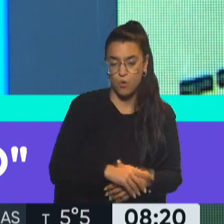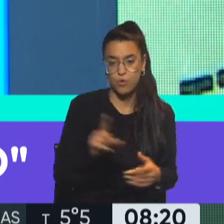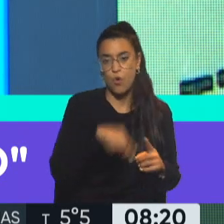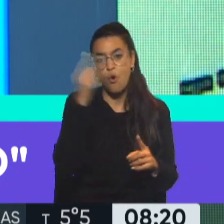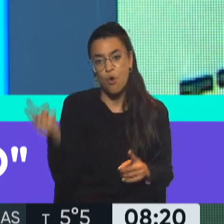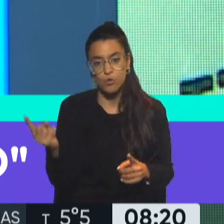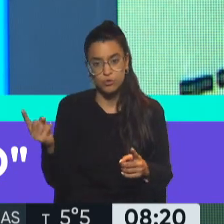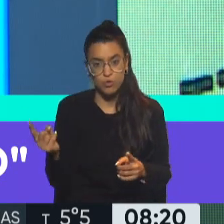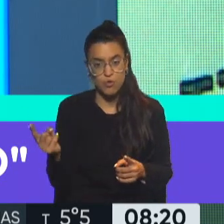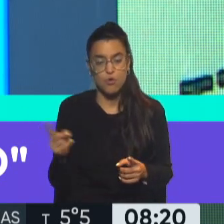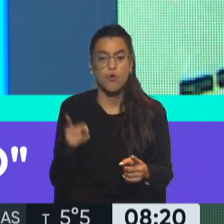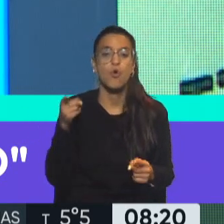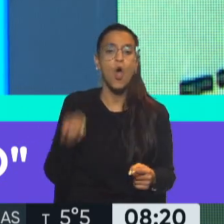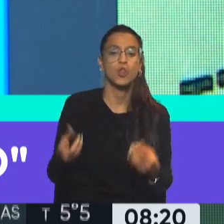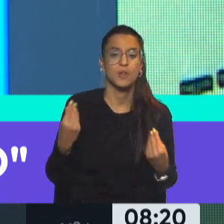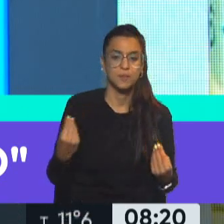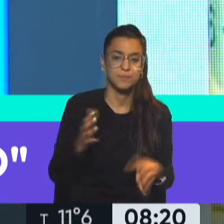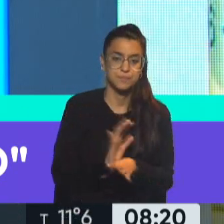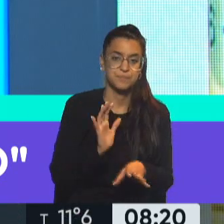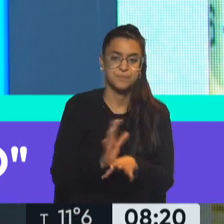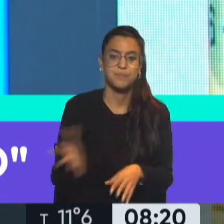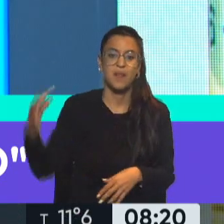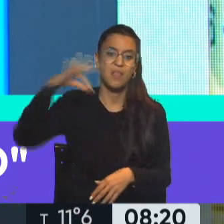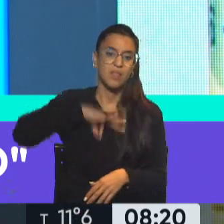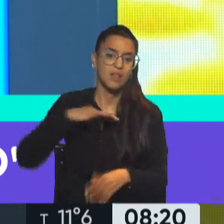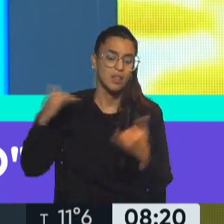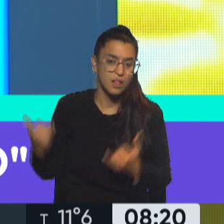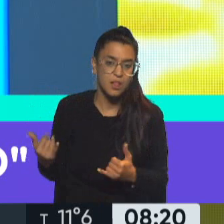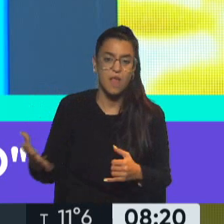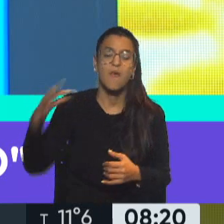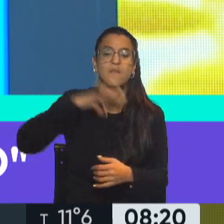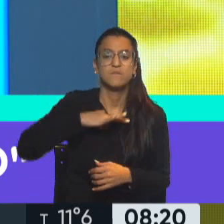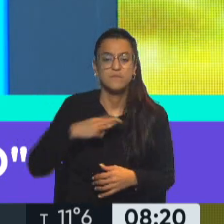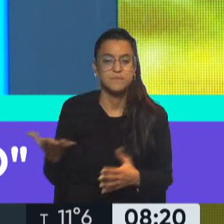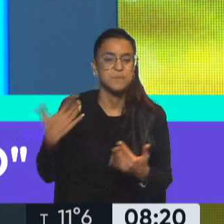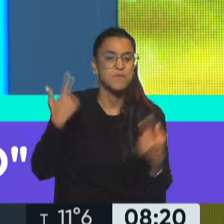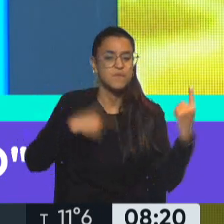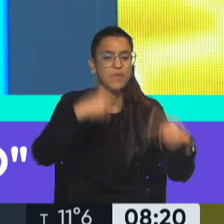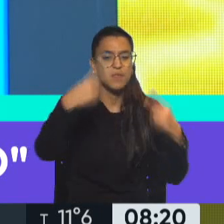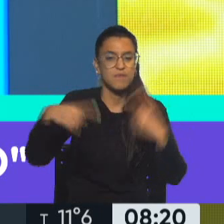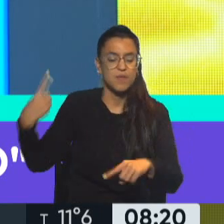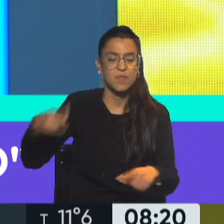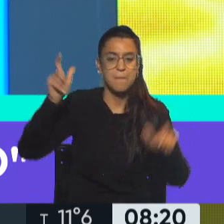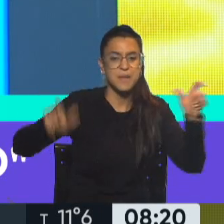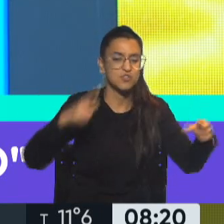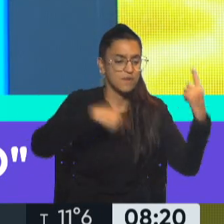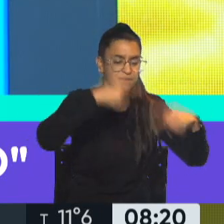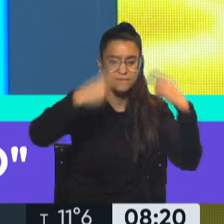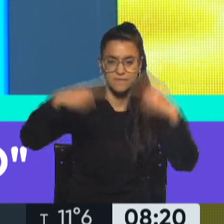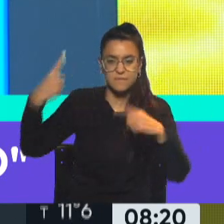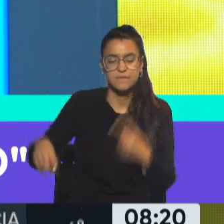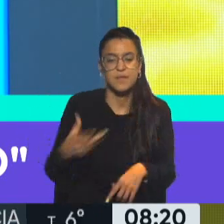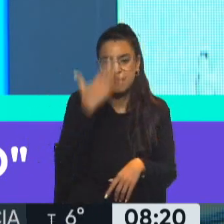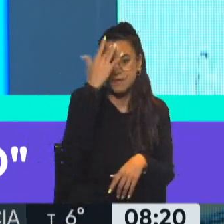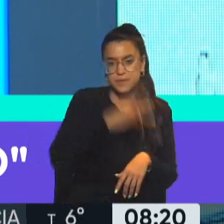otro punto en contra sería el que tuvo la enfermedad. La enfermedad es muy distinta de uno a otro. Claro. Y la